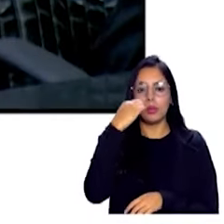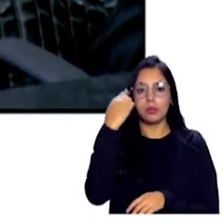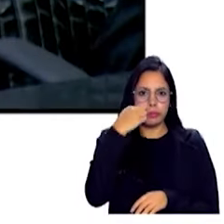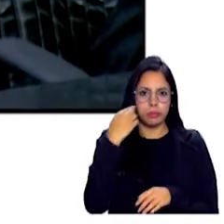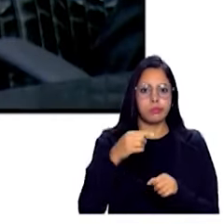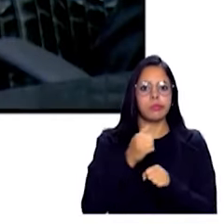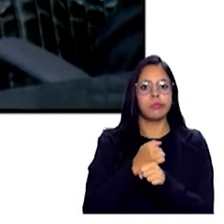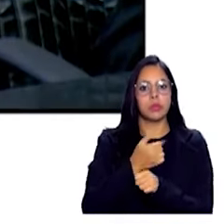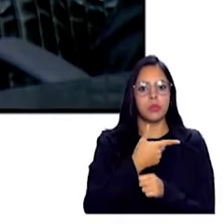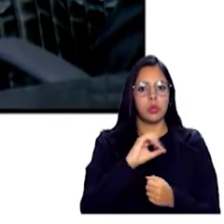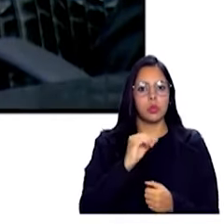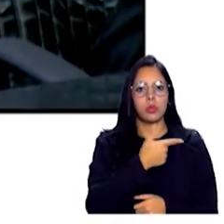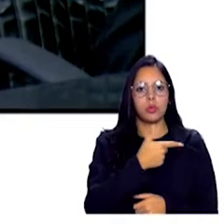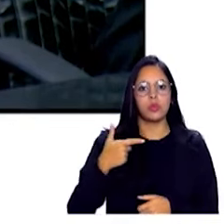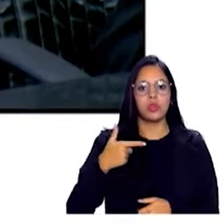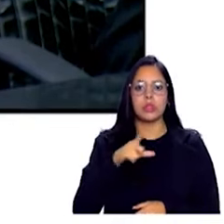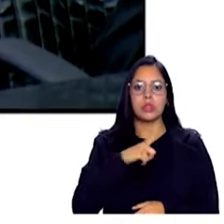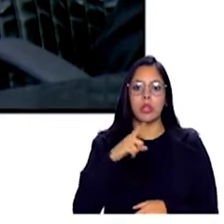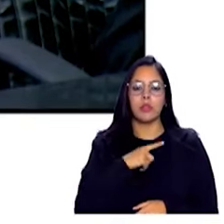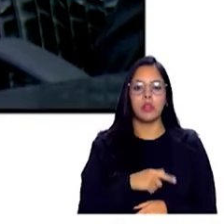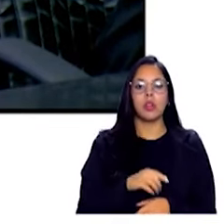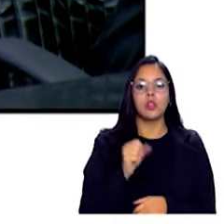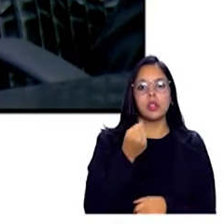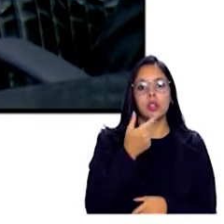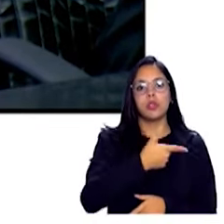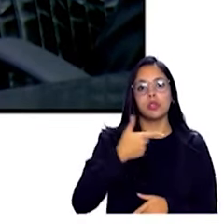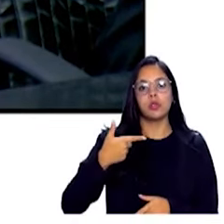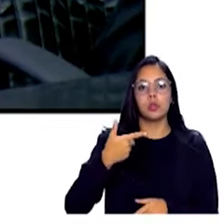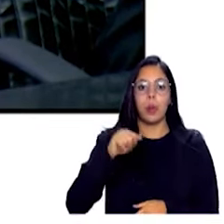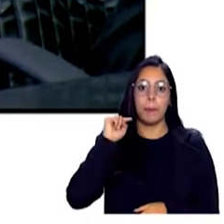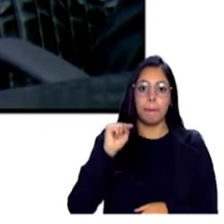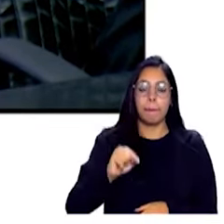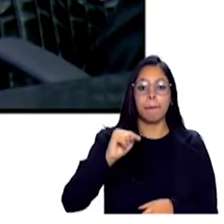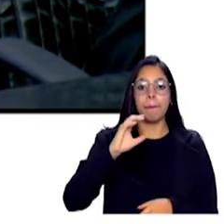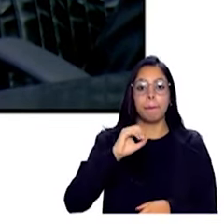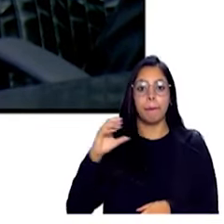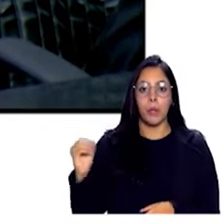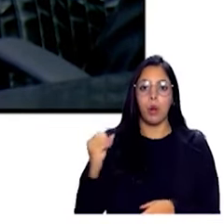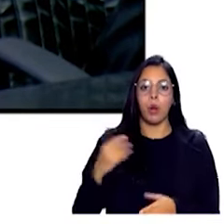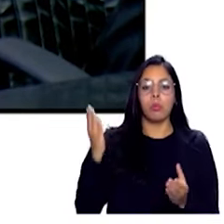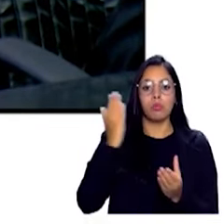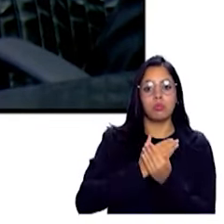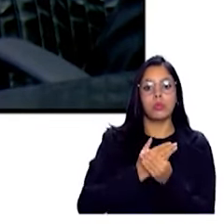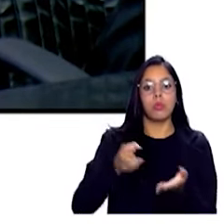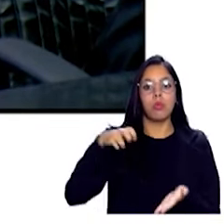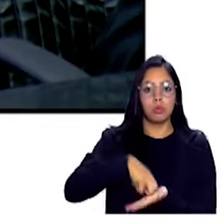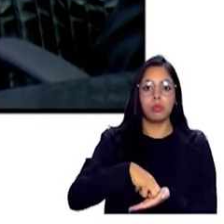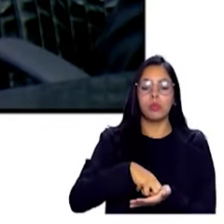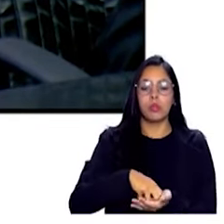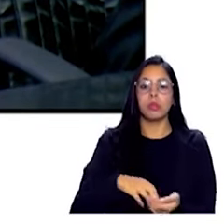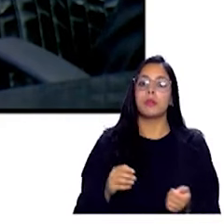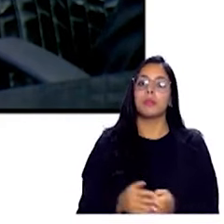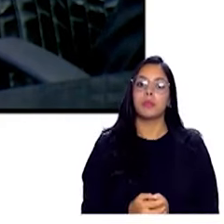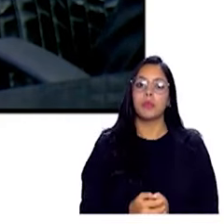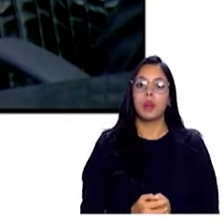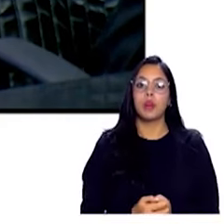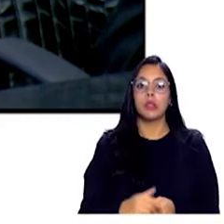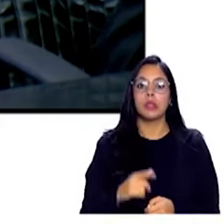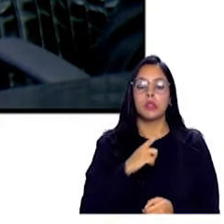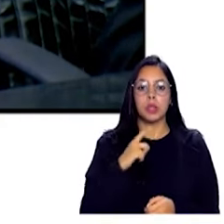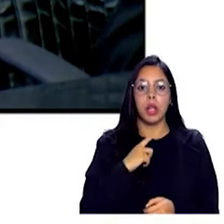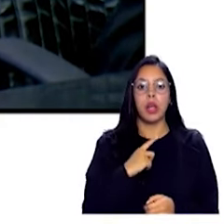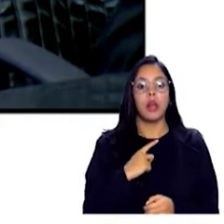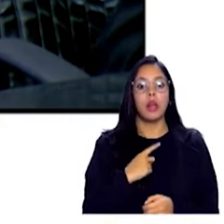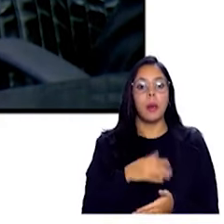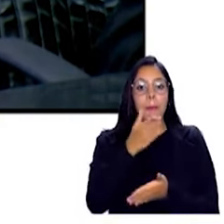882 causas penales de estas causas penales probablemente habría que prescindir de la MIT porque se registran